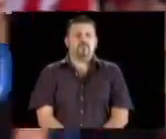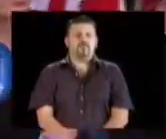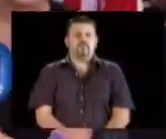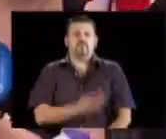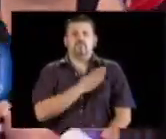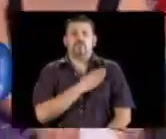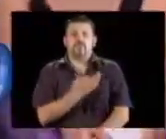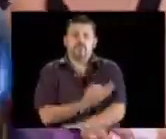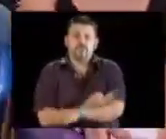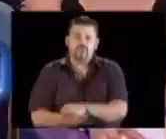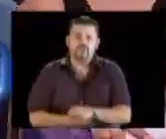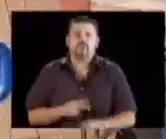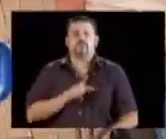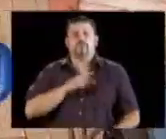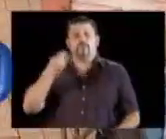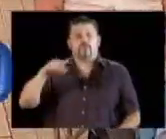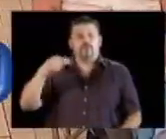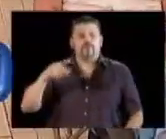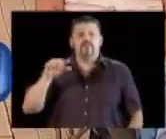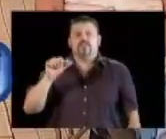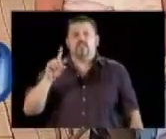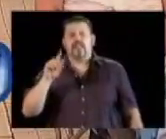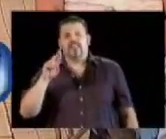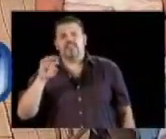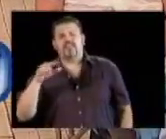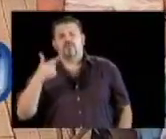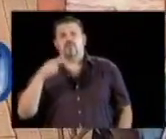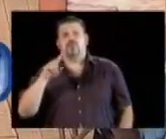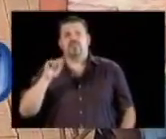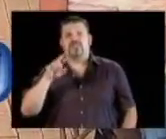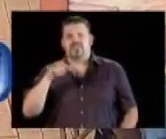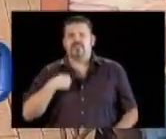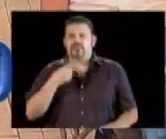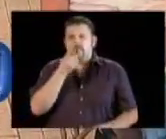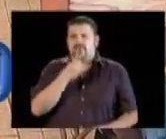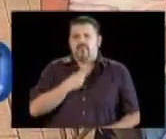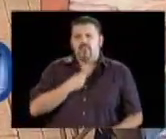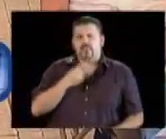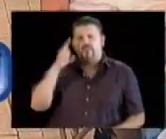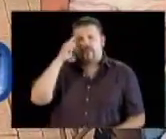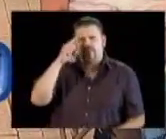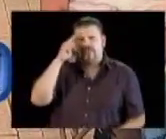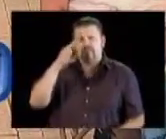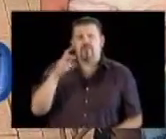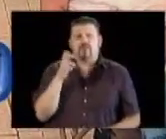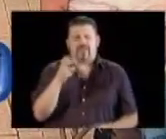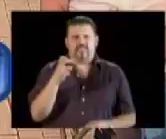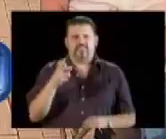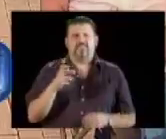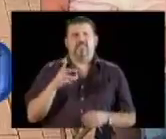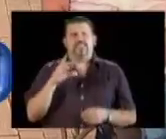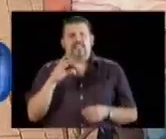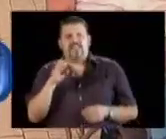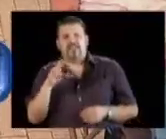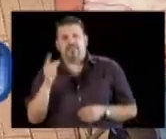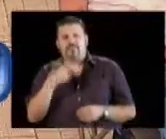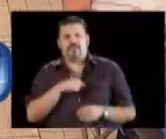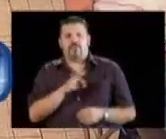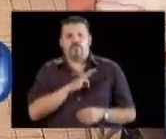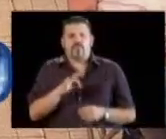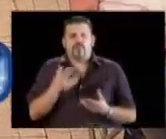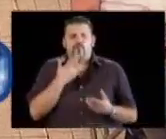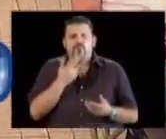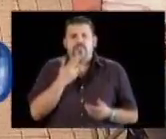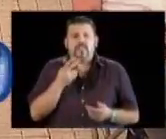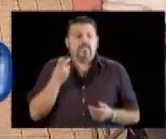Buenas tardes, mi nombre es Adrián Gutiérrez. A mí me recomendaron la espuma para el pie de atleta. Mis